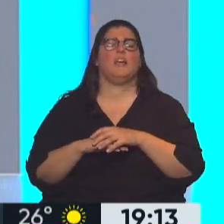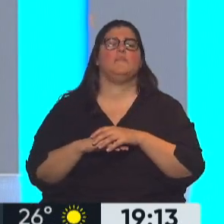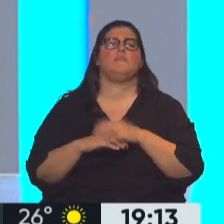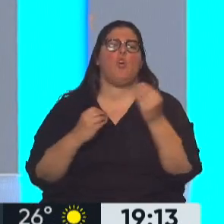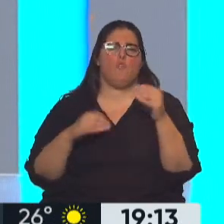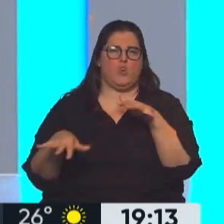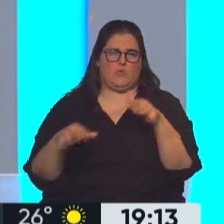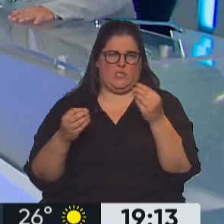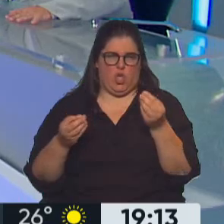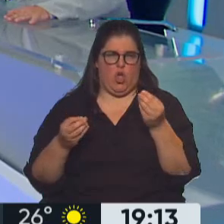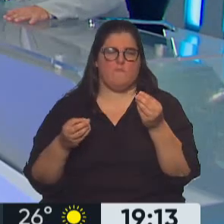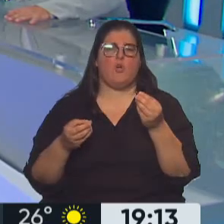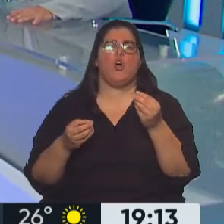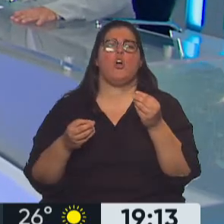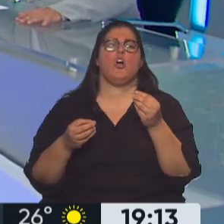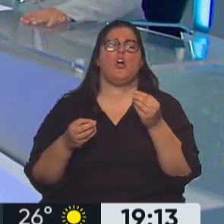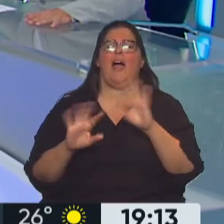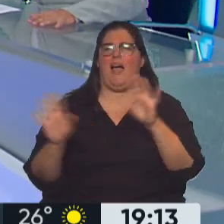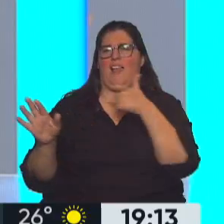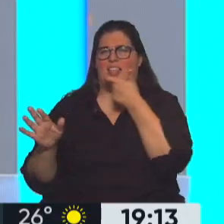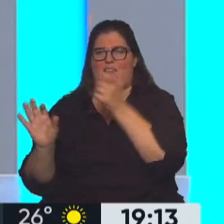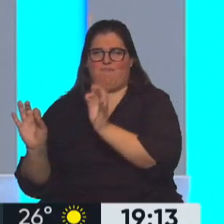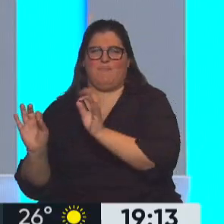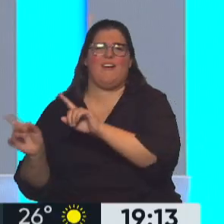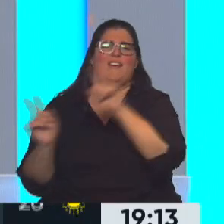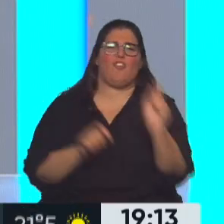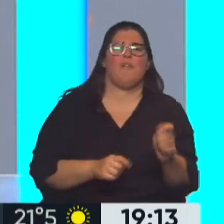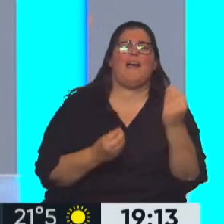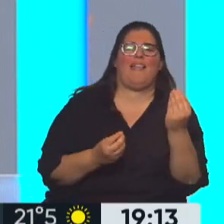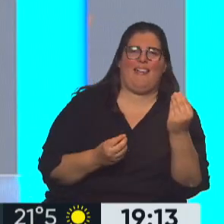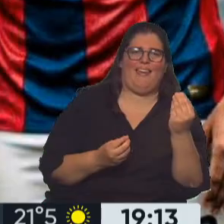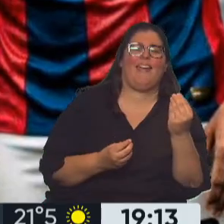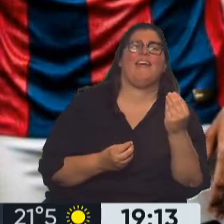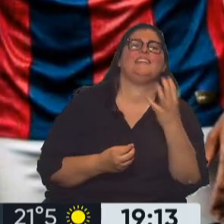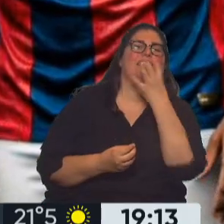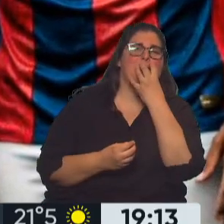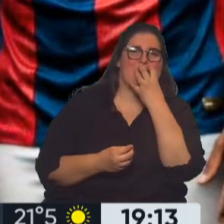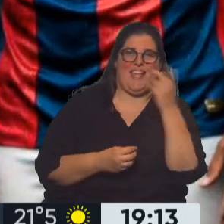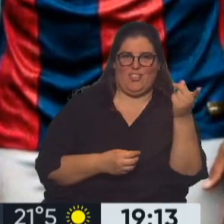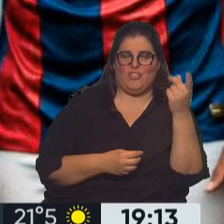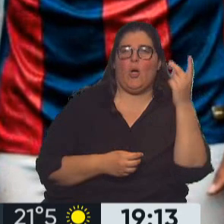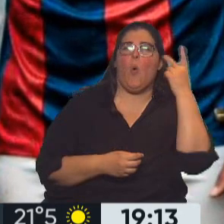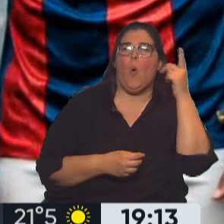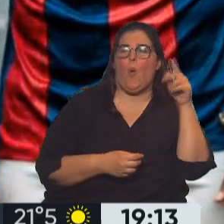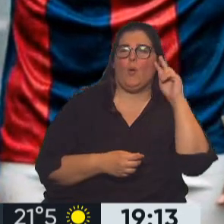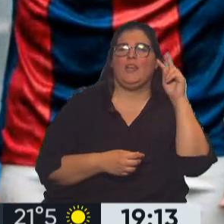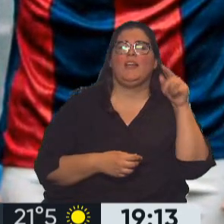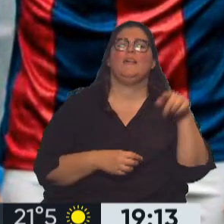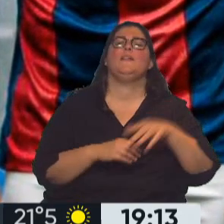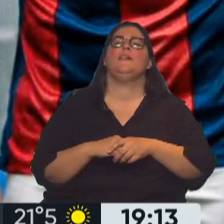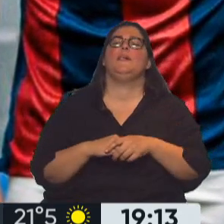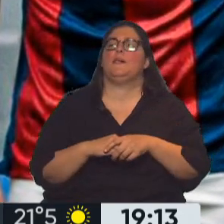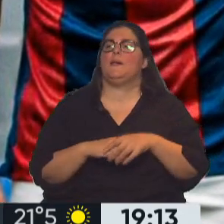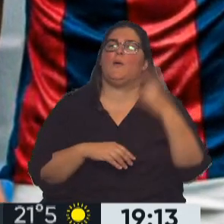acá con de mi dónde vamos Sarmiento de junín San Lorenzo la reserva pero lo peor de todo